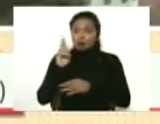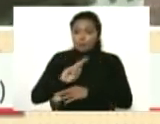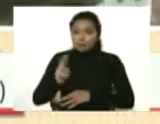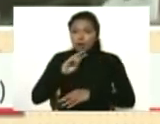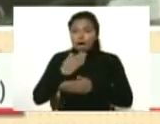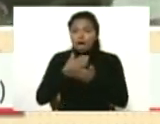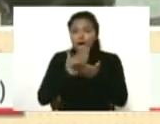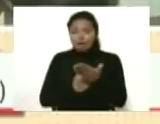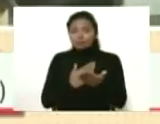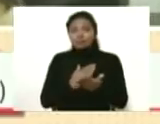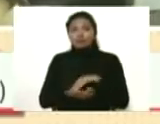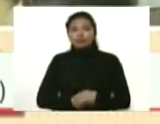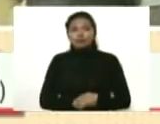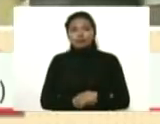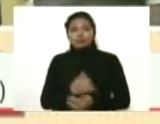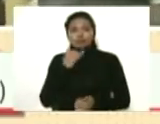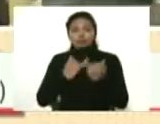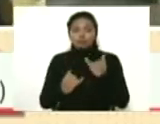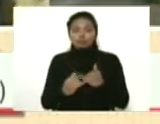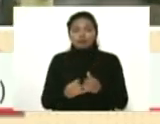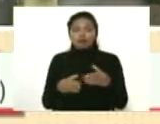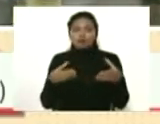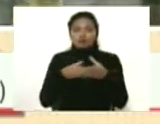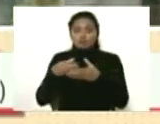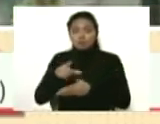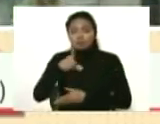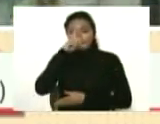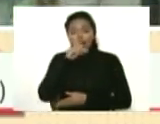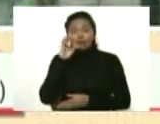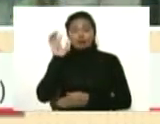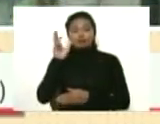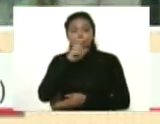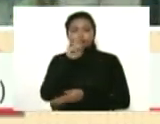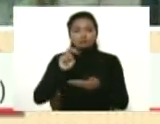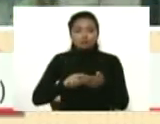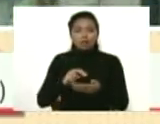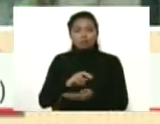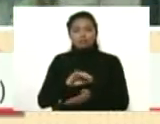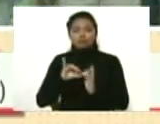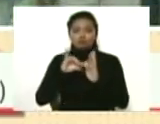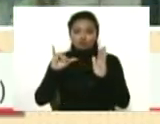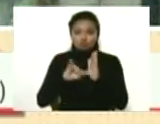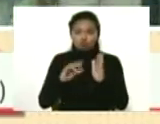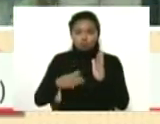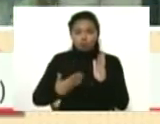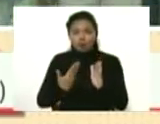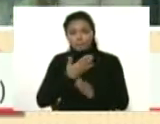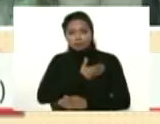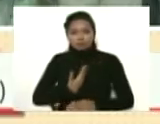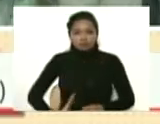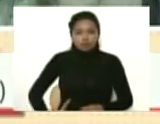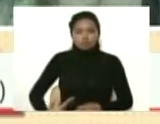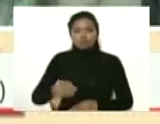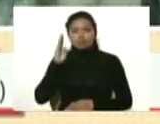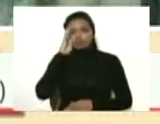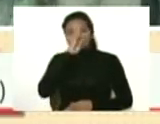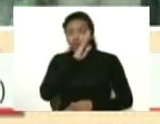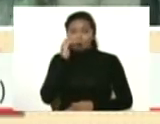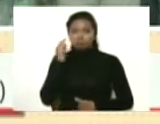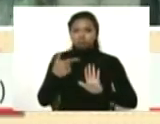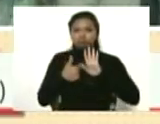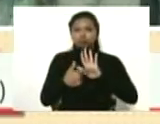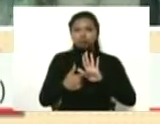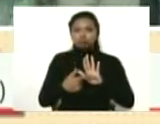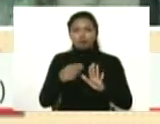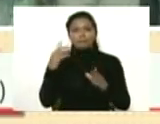Antes que termine las sesiones de este año de la Asamblea Constituyente, con el presidente Diosdado Cabello, presentarlo, que